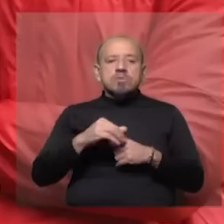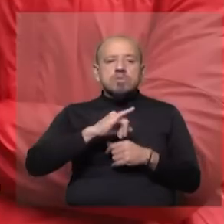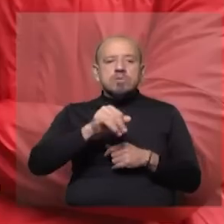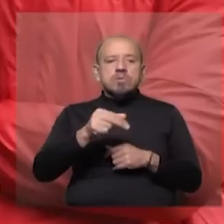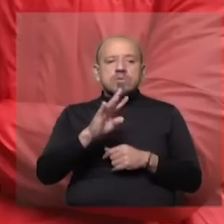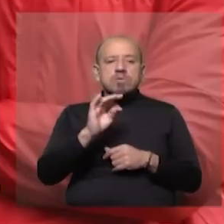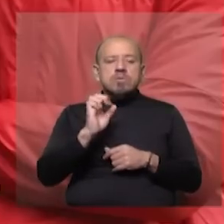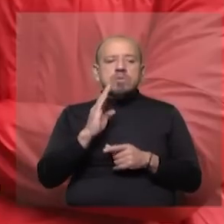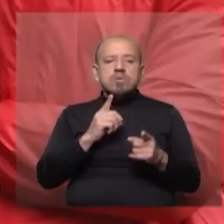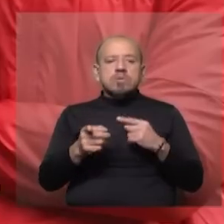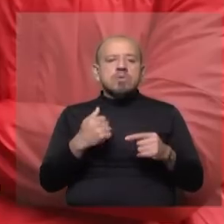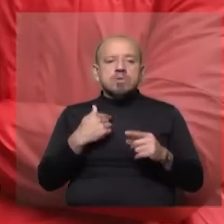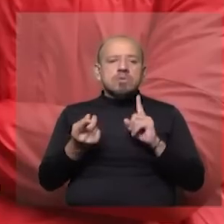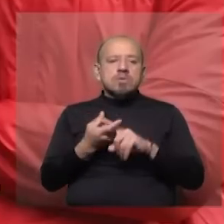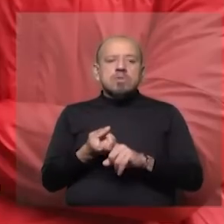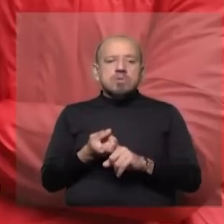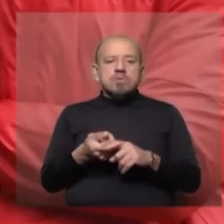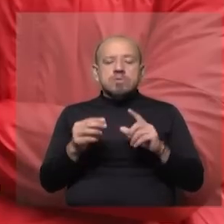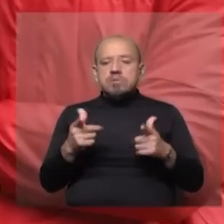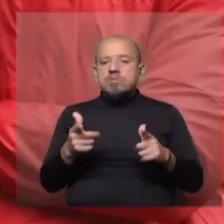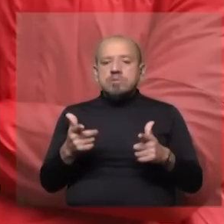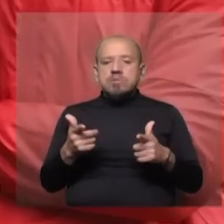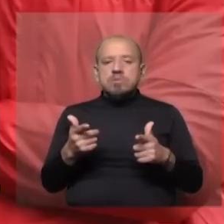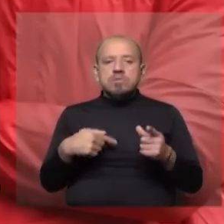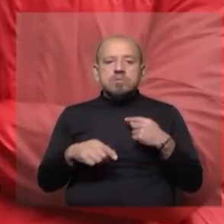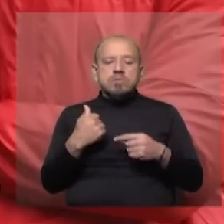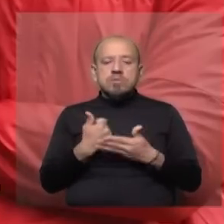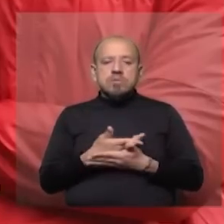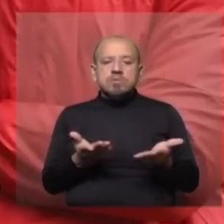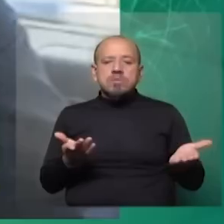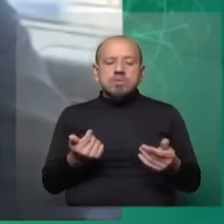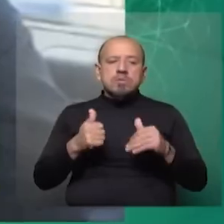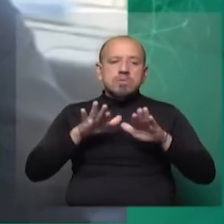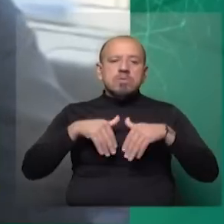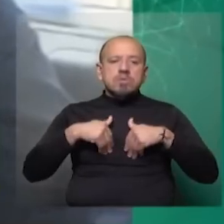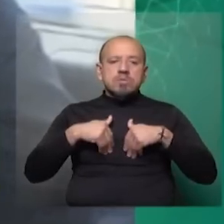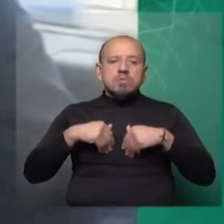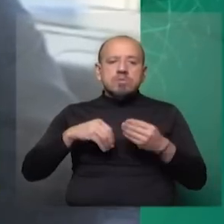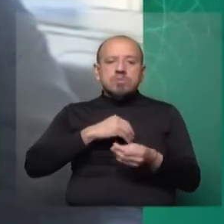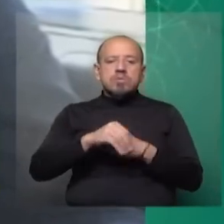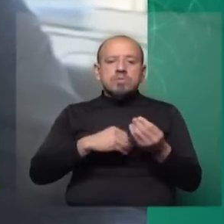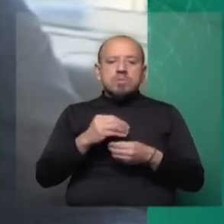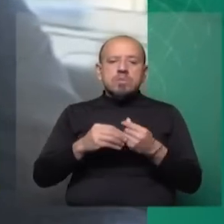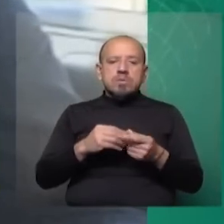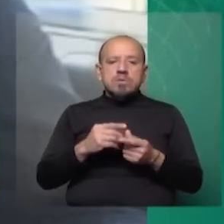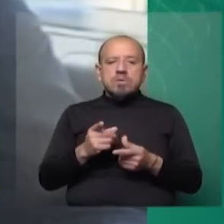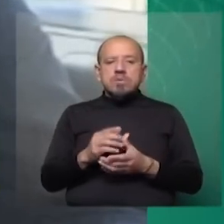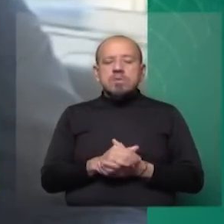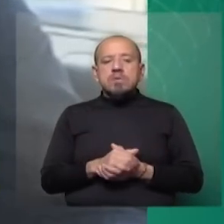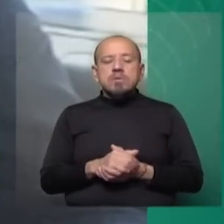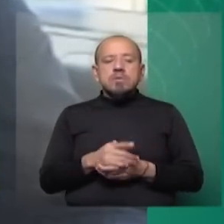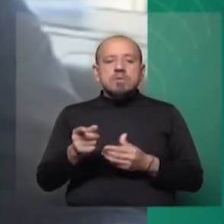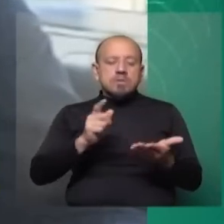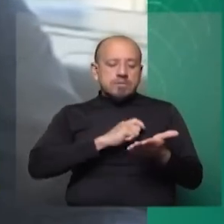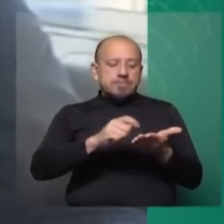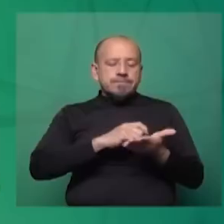medida de que mi cónyuge no tiene disposición de dar a conocer la situación patrimonial de su familia Afirma el legislador en el